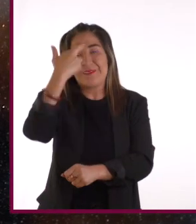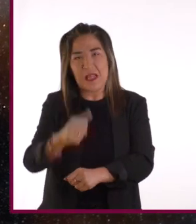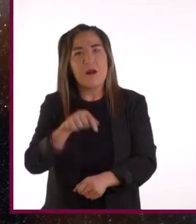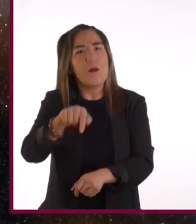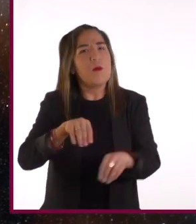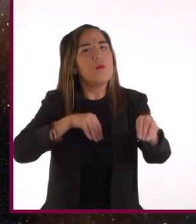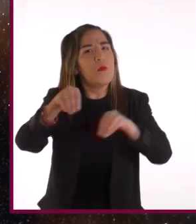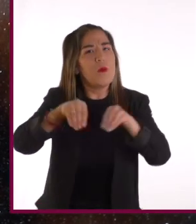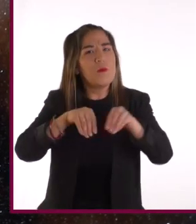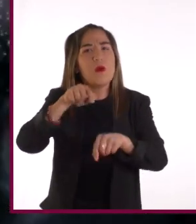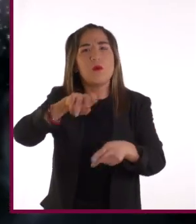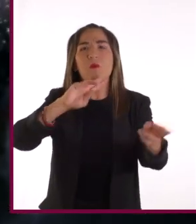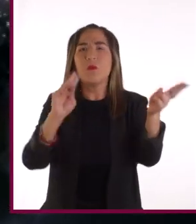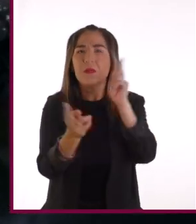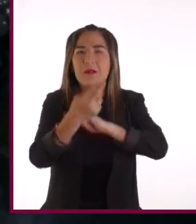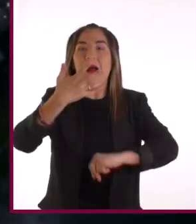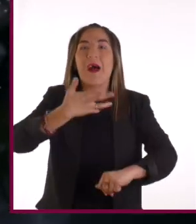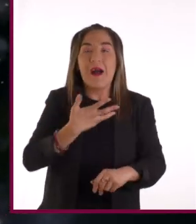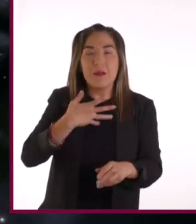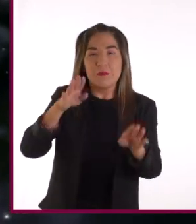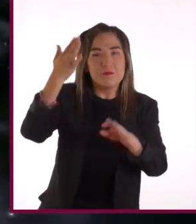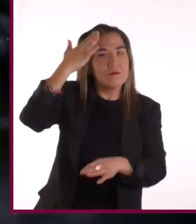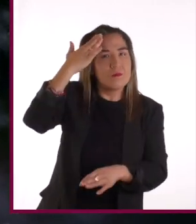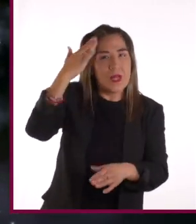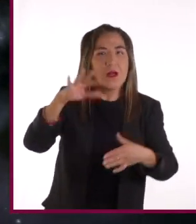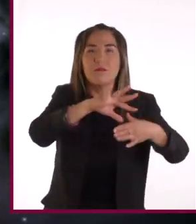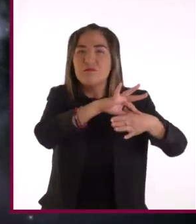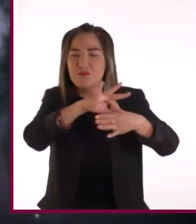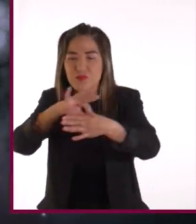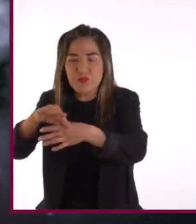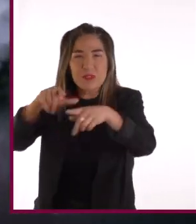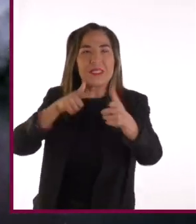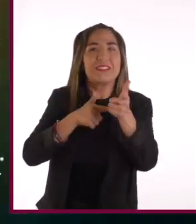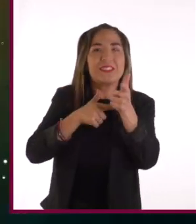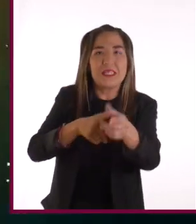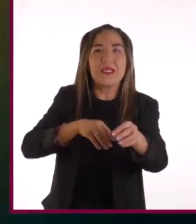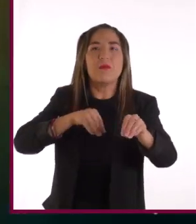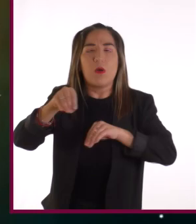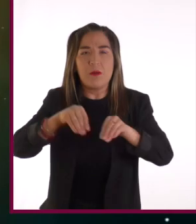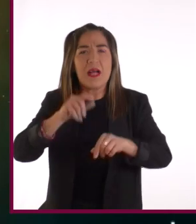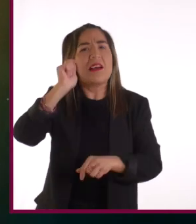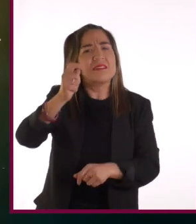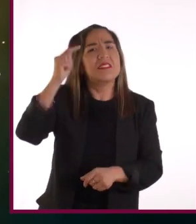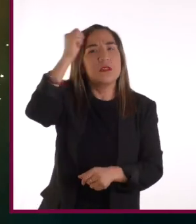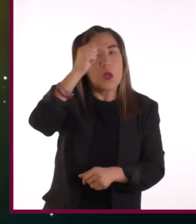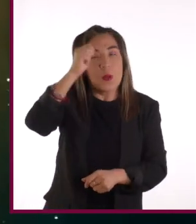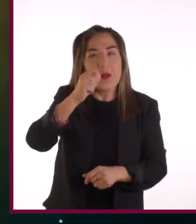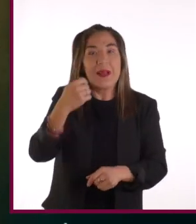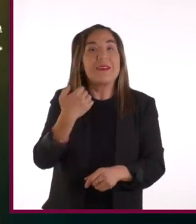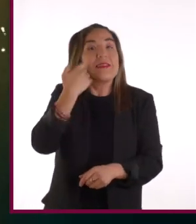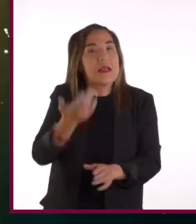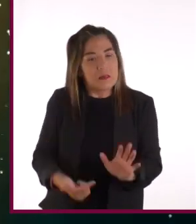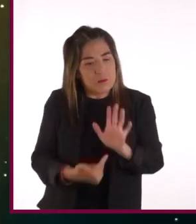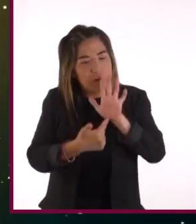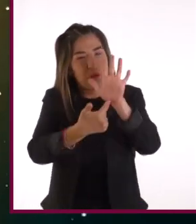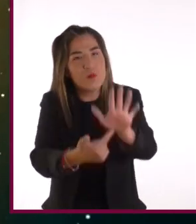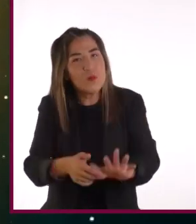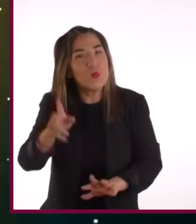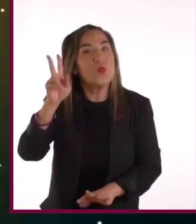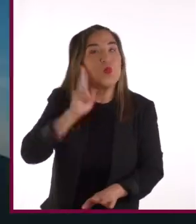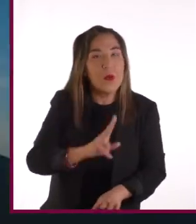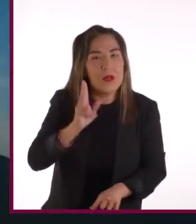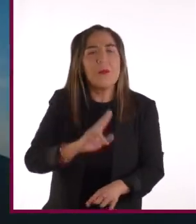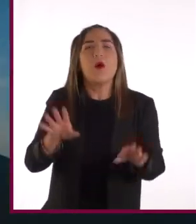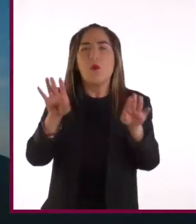efectivamente, el universo se comporta de acuerdo a estas normas o patrones. Más que la teoría, lo que querían eran